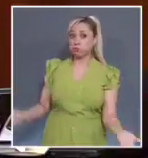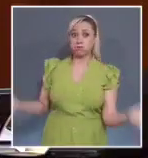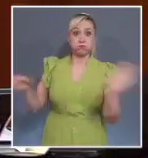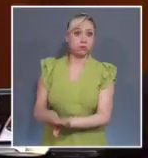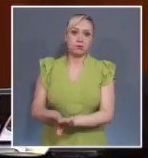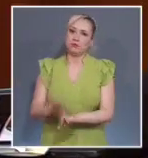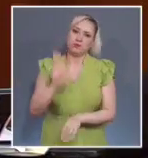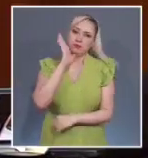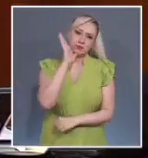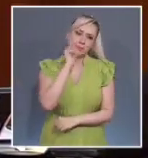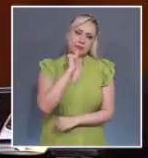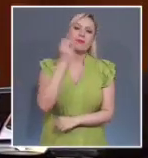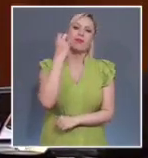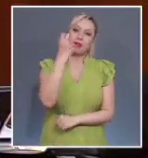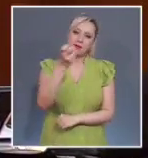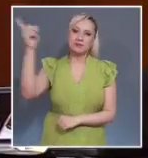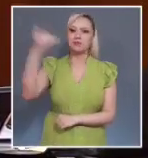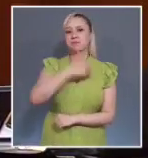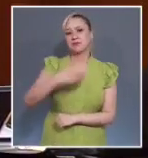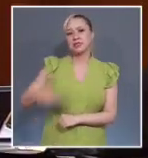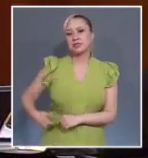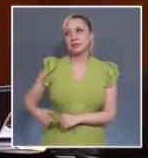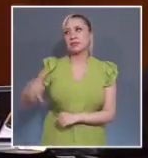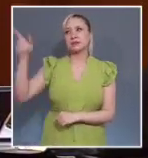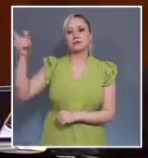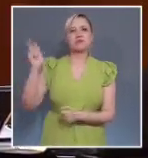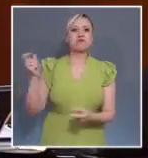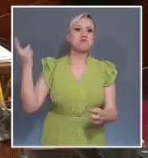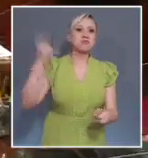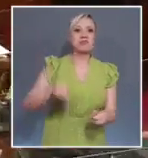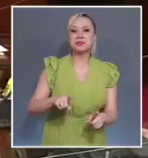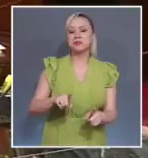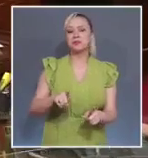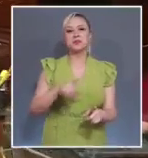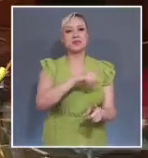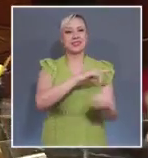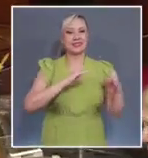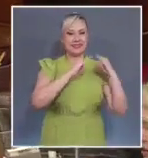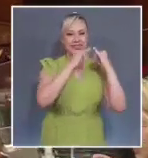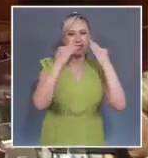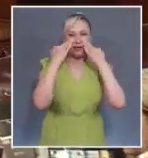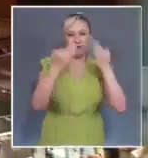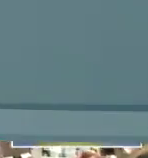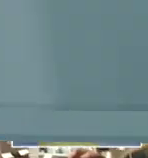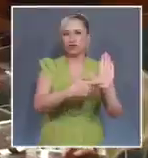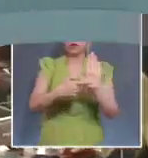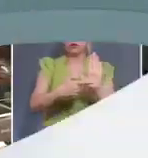constitucional promovida por el INAI. Para el canal del Poder Judicial de la Federación, Mario López Peña.